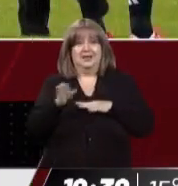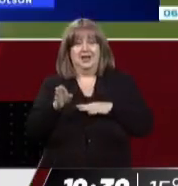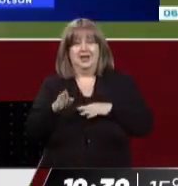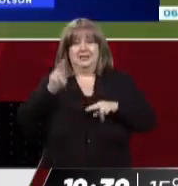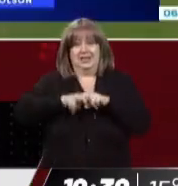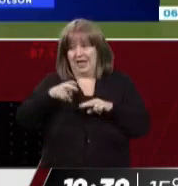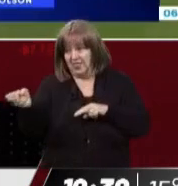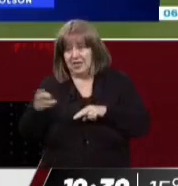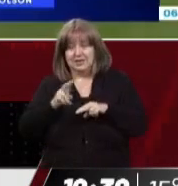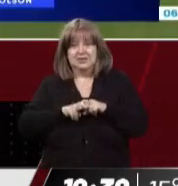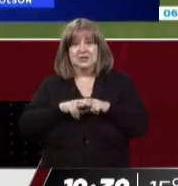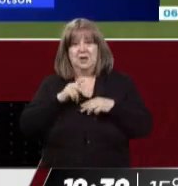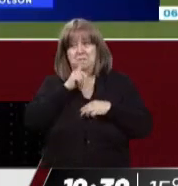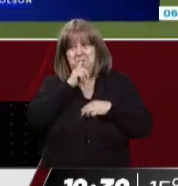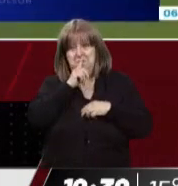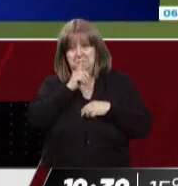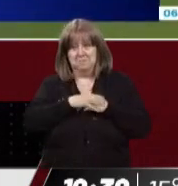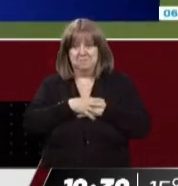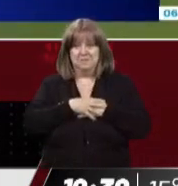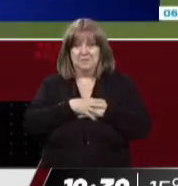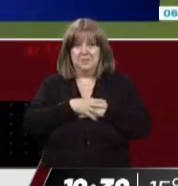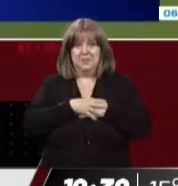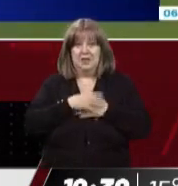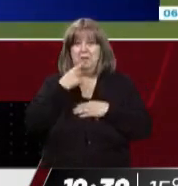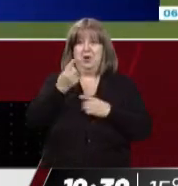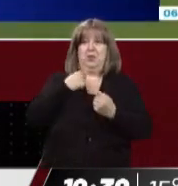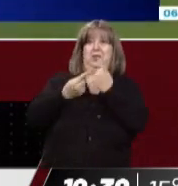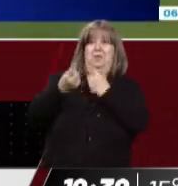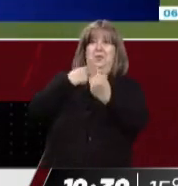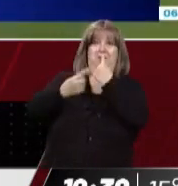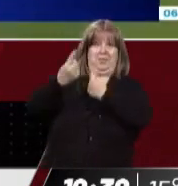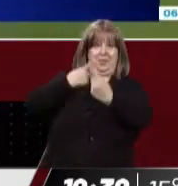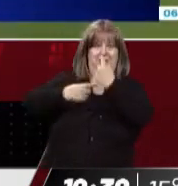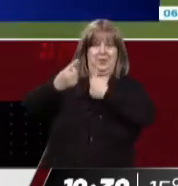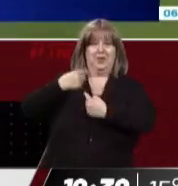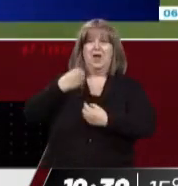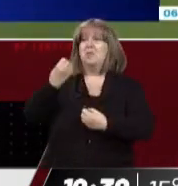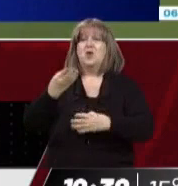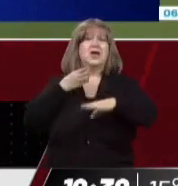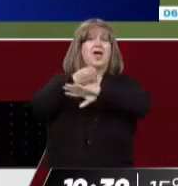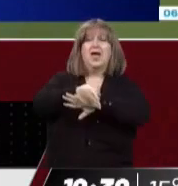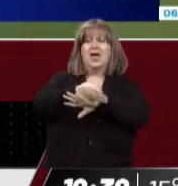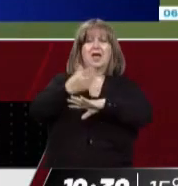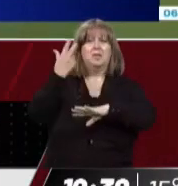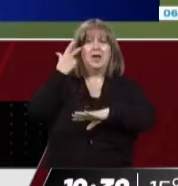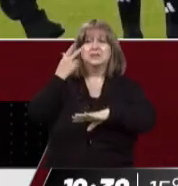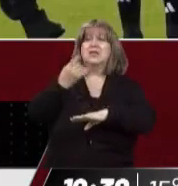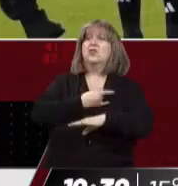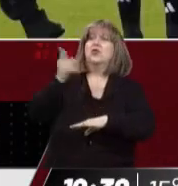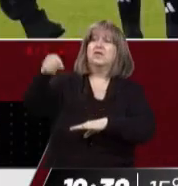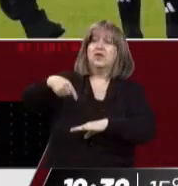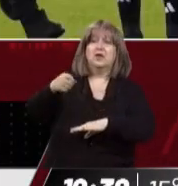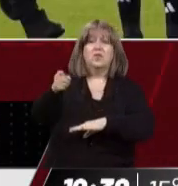hicieron sentar, había un escritorio. Sí. Y me empezaron como a interrogar así, que por qué lo había hecho, que de dónde venía,